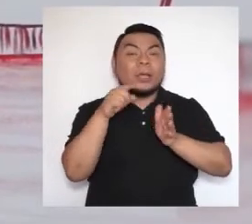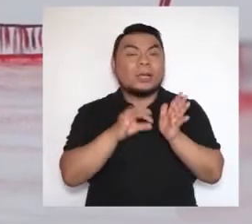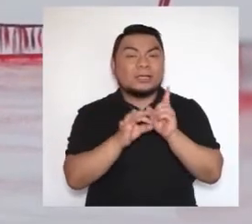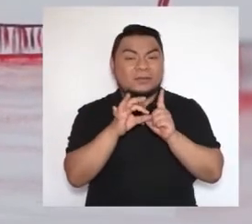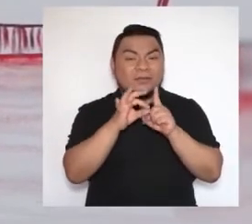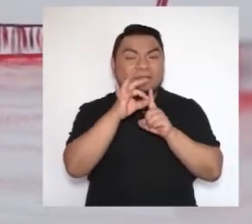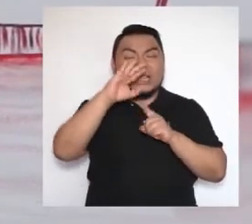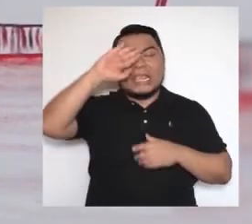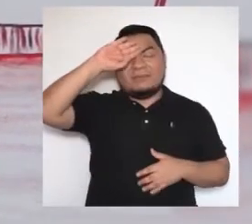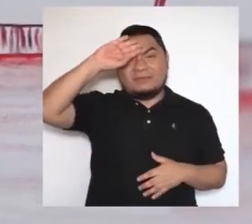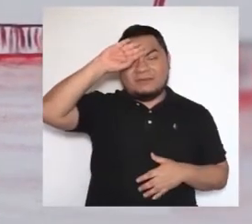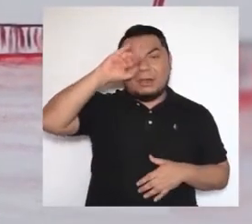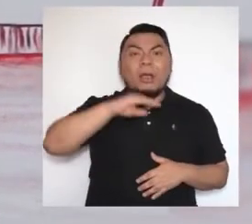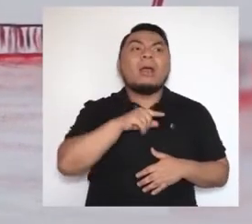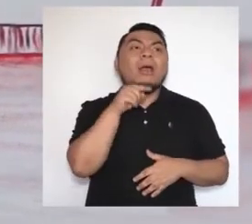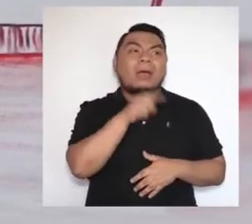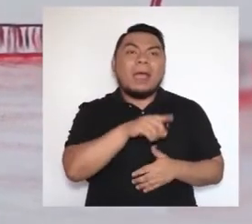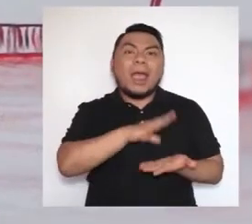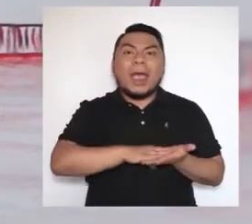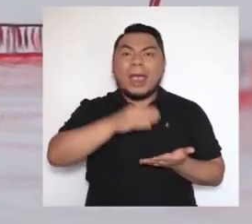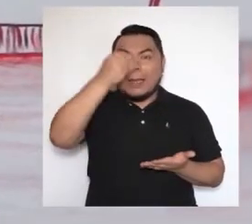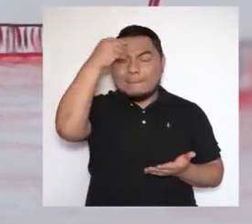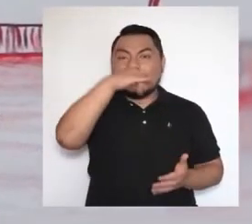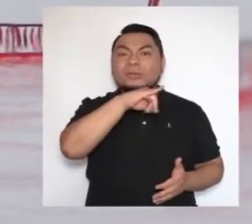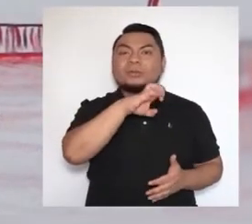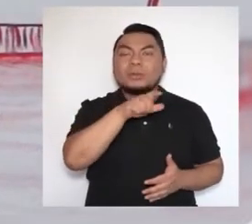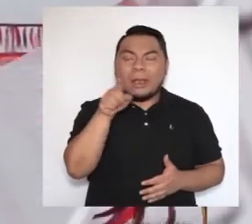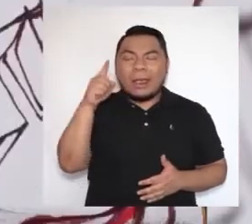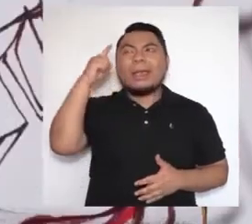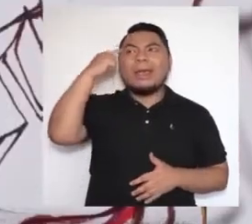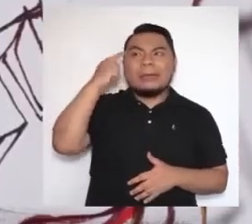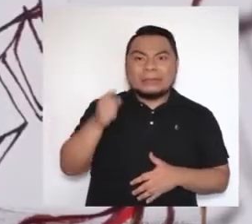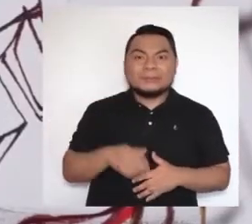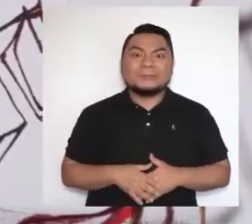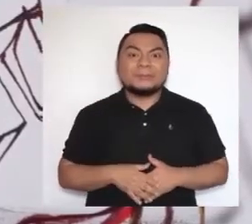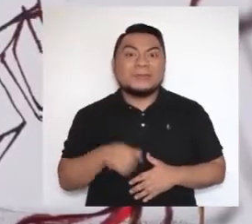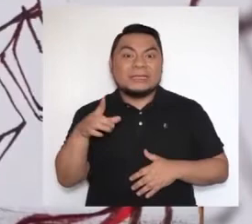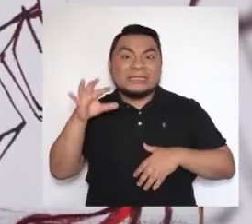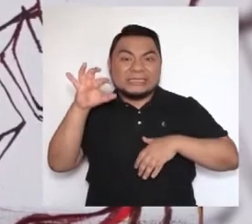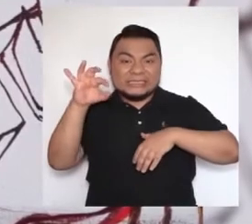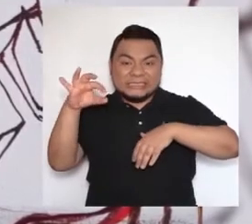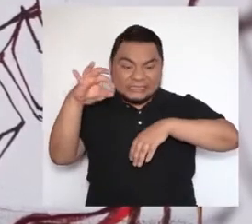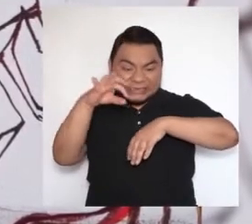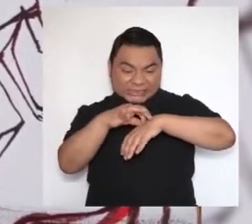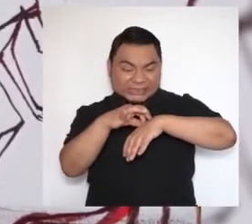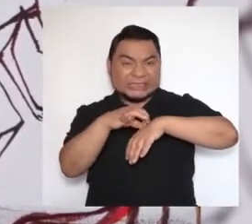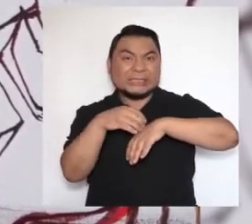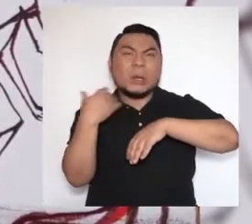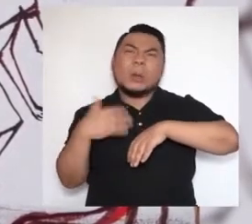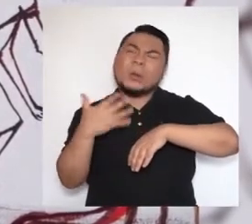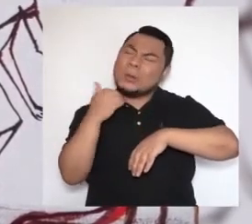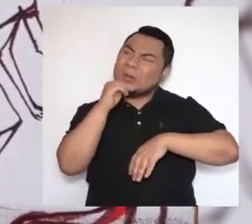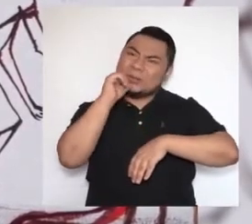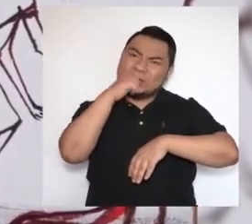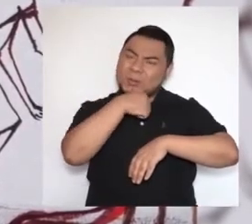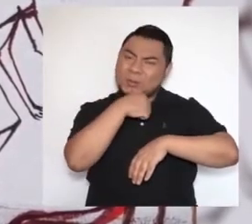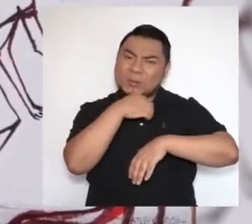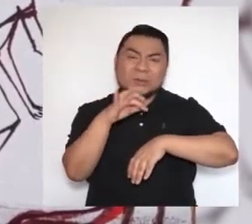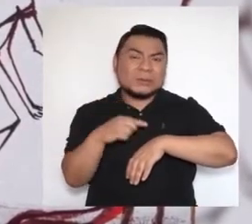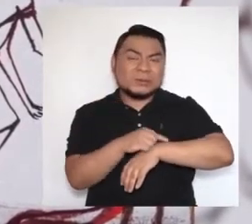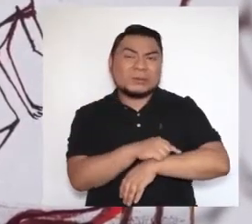fiebre. Todo esto aprendió José Luis aquel día. Una picadura de Isula es